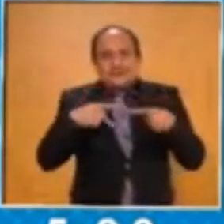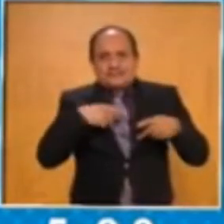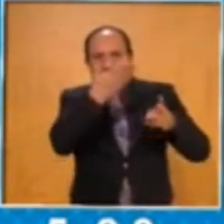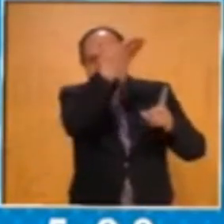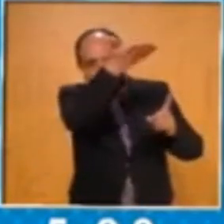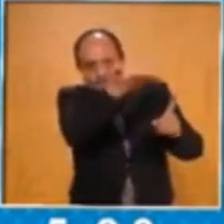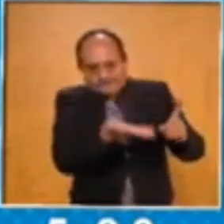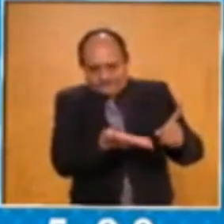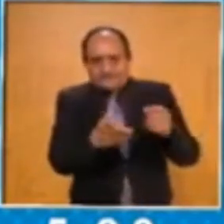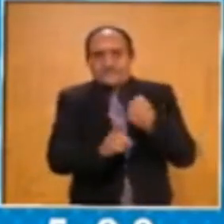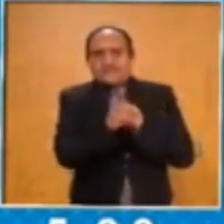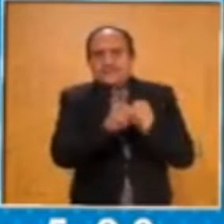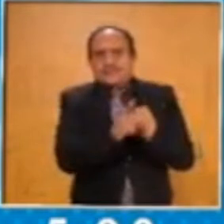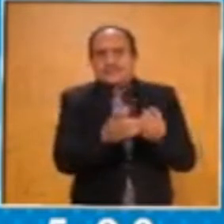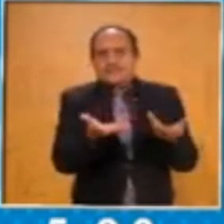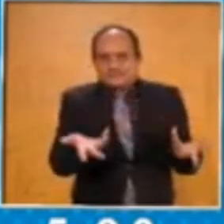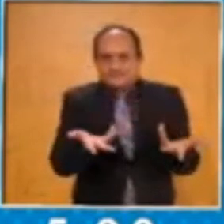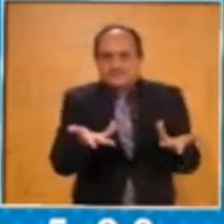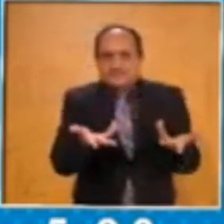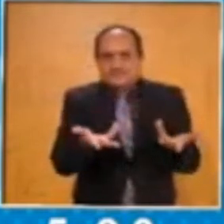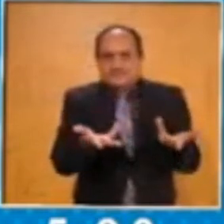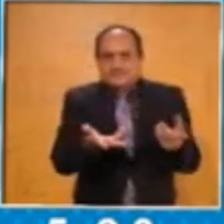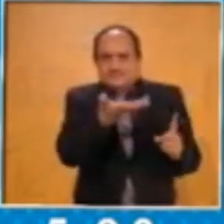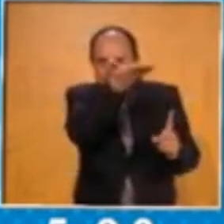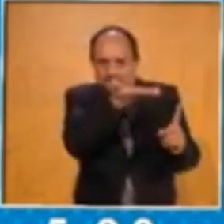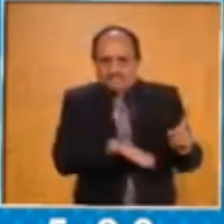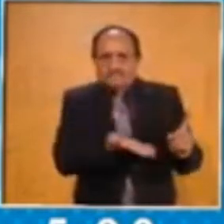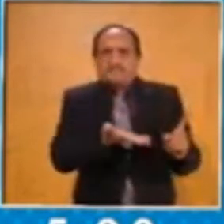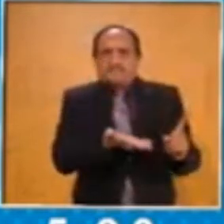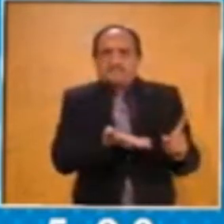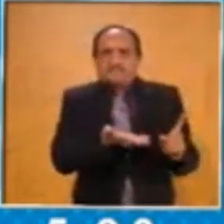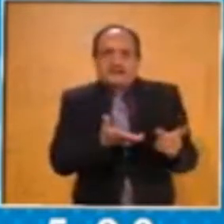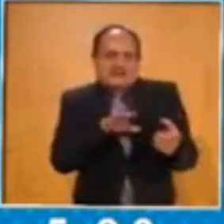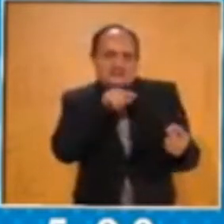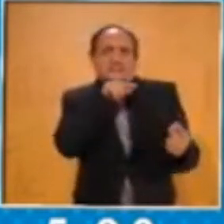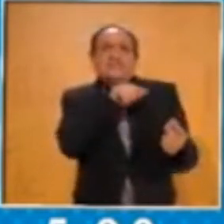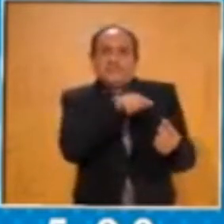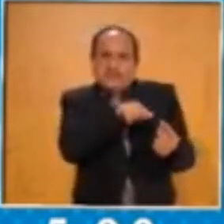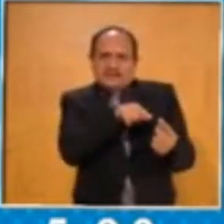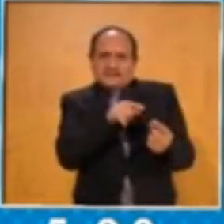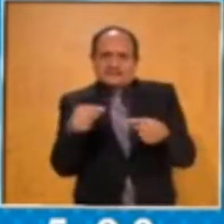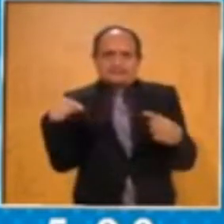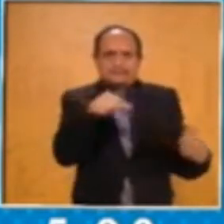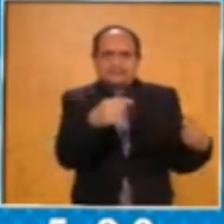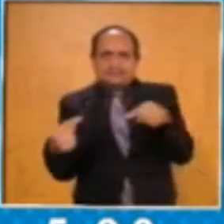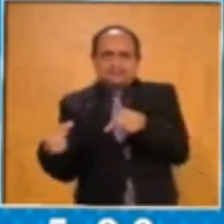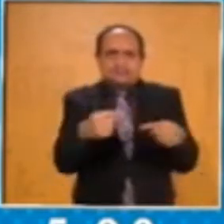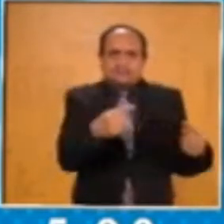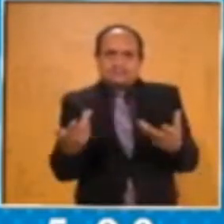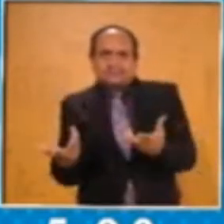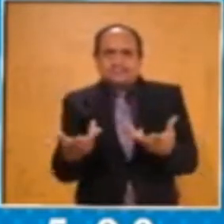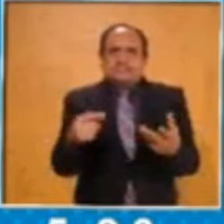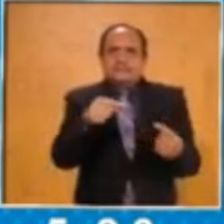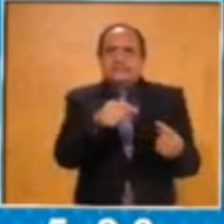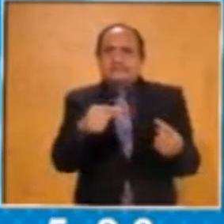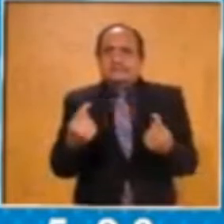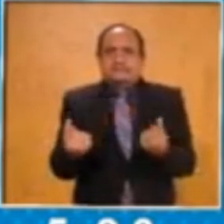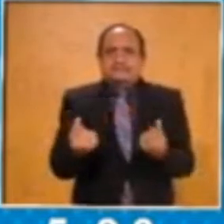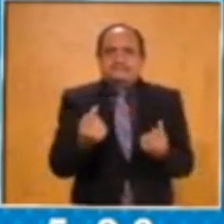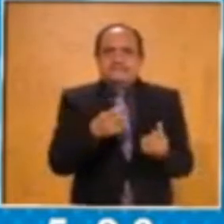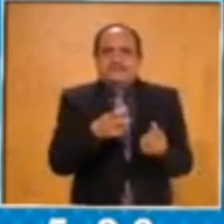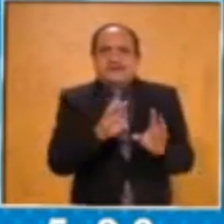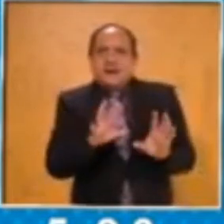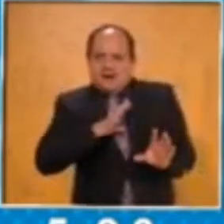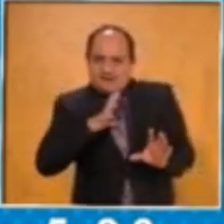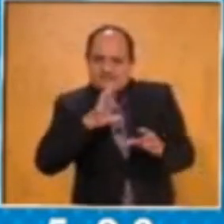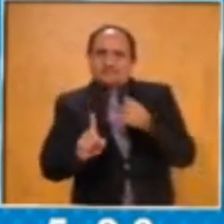sus problemas aparecen los personajes que intrigan. ¿A qué nos referimos que intrigan? Esos personajes que causan